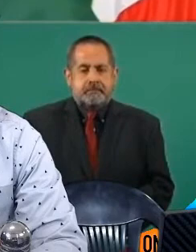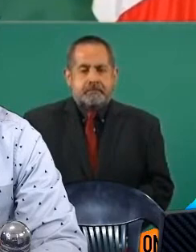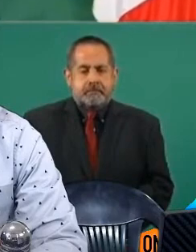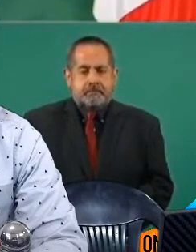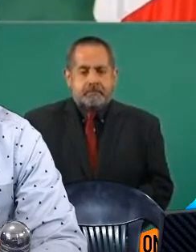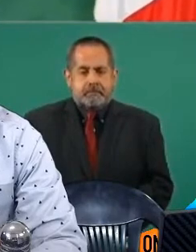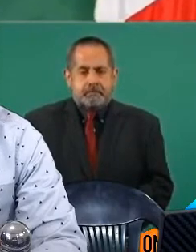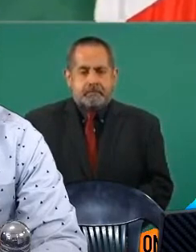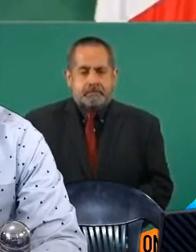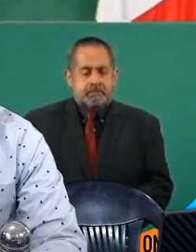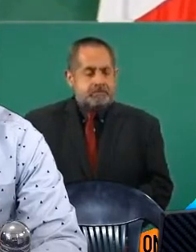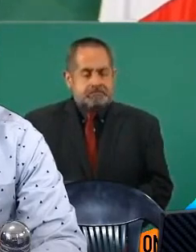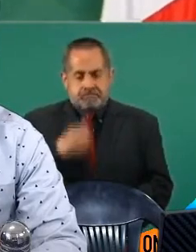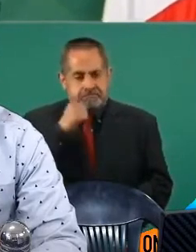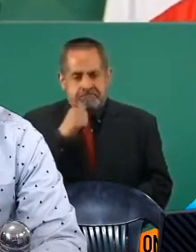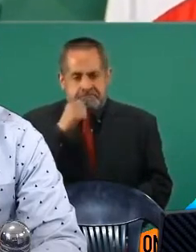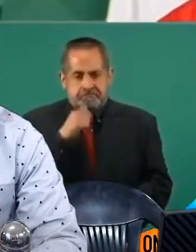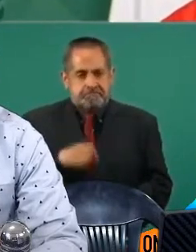En todo.